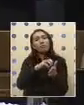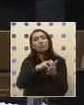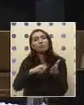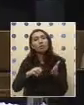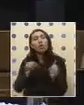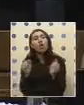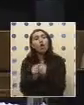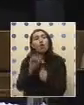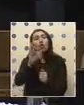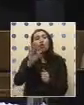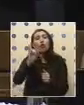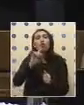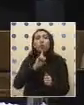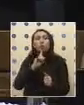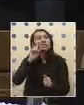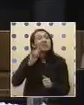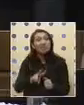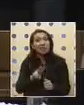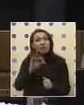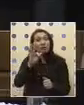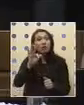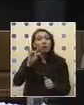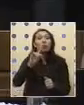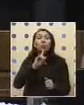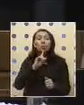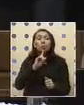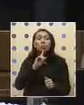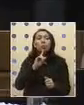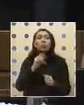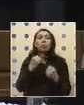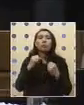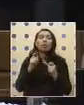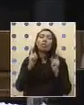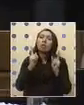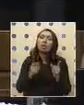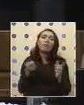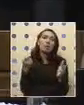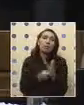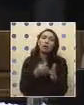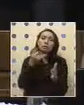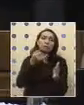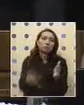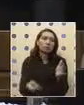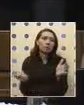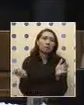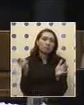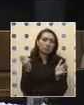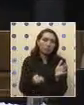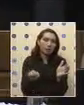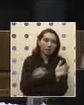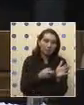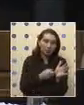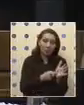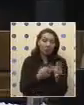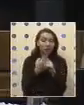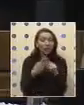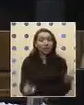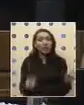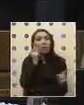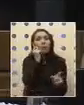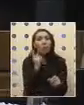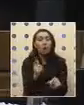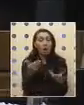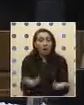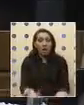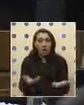Con FUD o sin FUD, los ingresos y las utilidades de las empresas pagan y han pagado impuestos. La diferencia está en